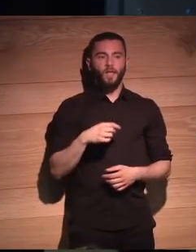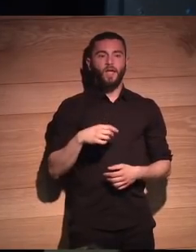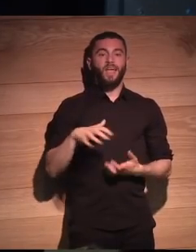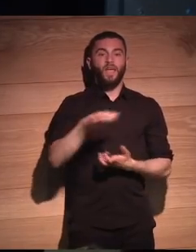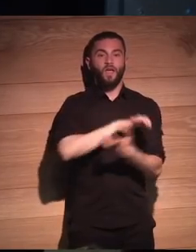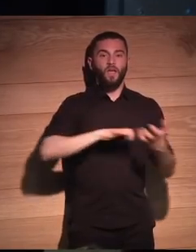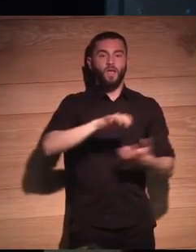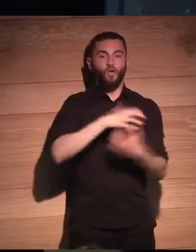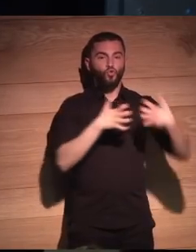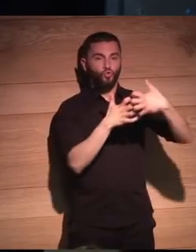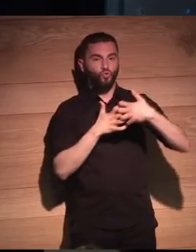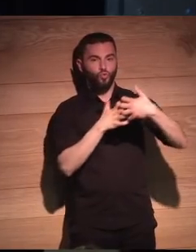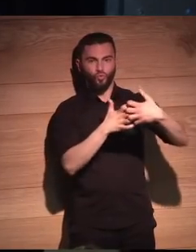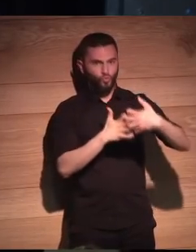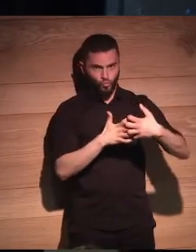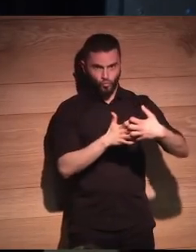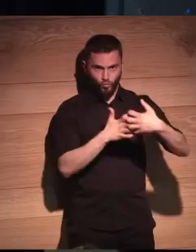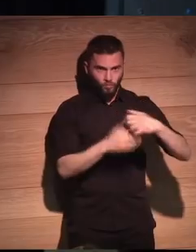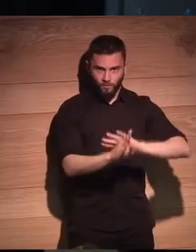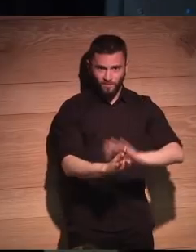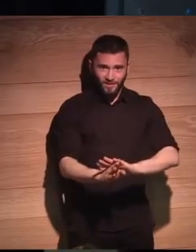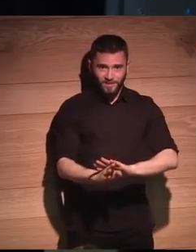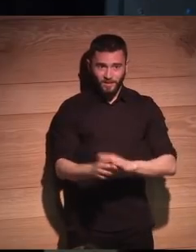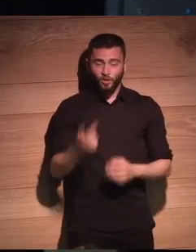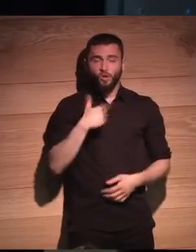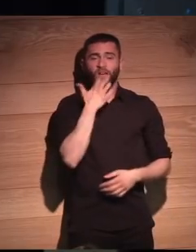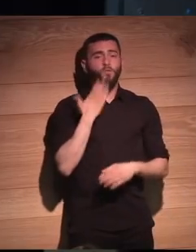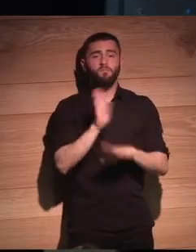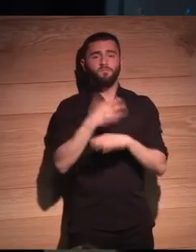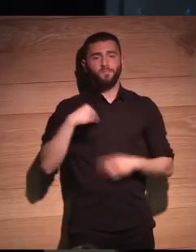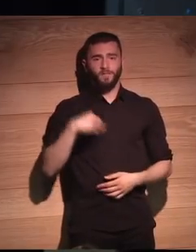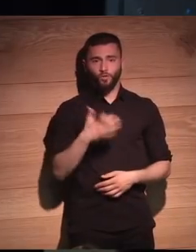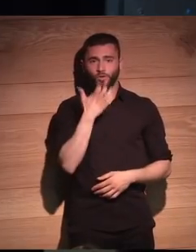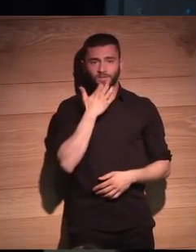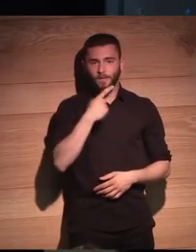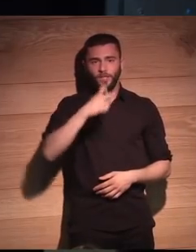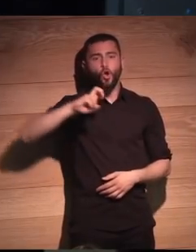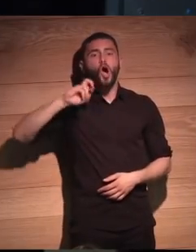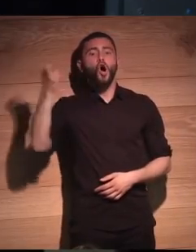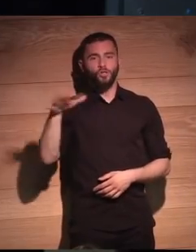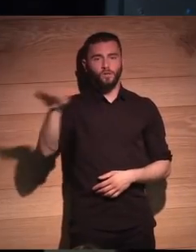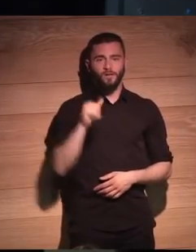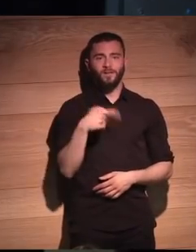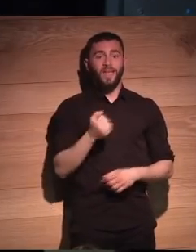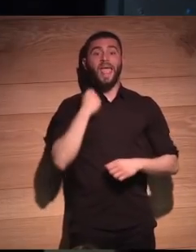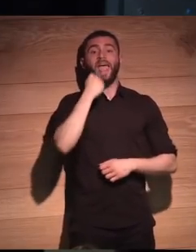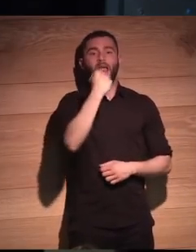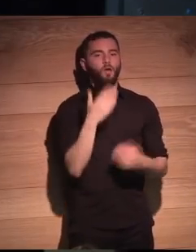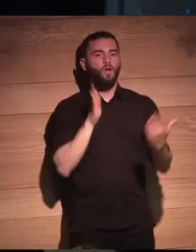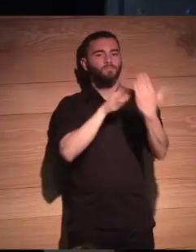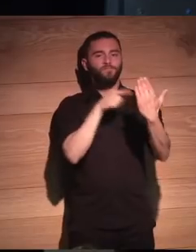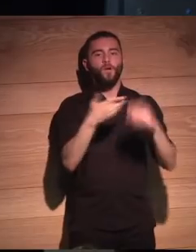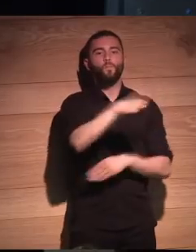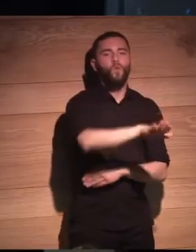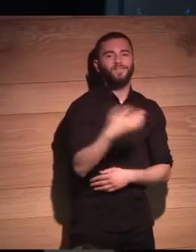sus últimos fuerzas, ¿no? Es decir, esto es, yo siempre pongo el mismo ejemplo, es si coges otro mito, es decir, el héroe se tiene que enfrentar a la muerte,